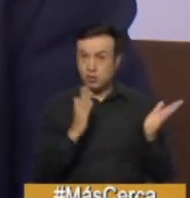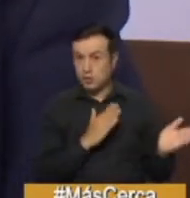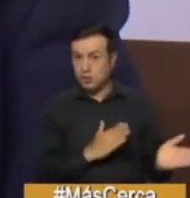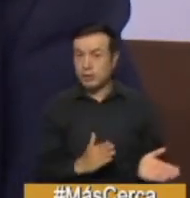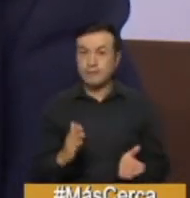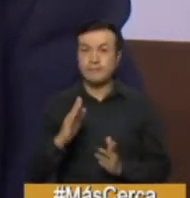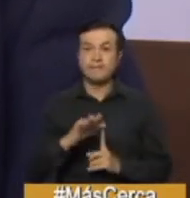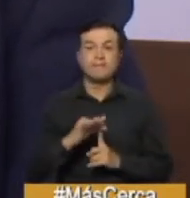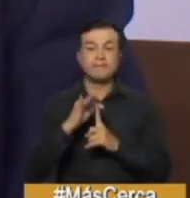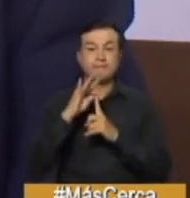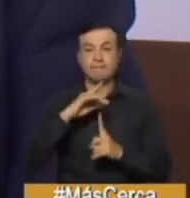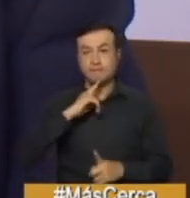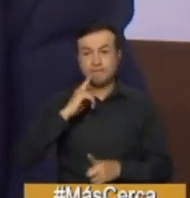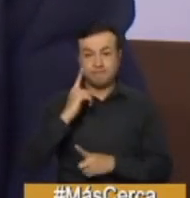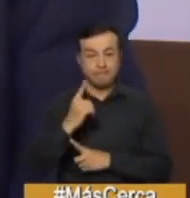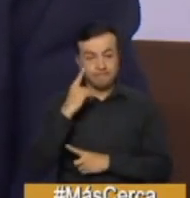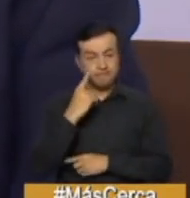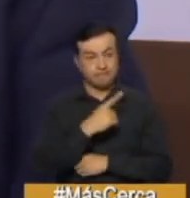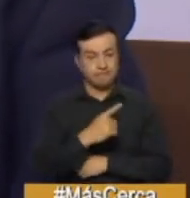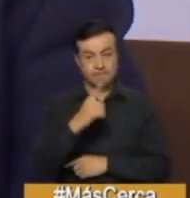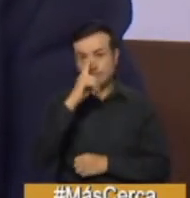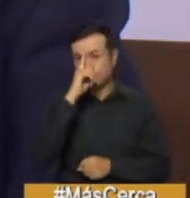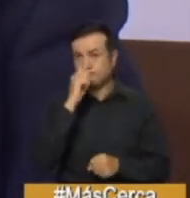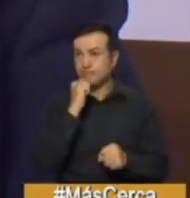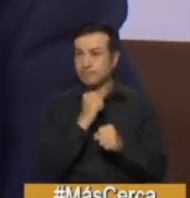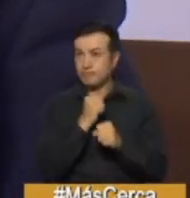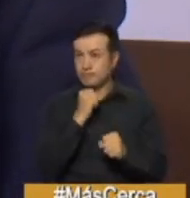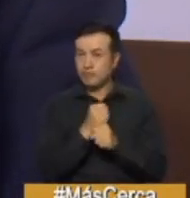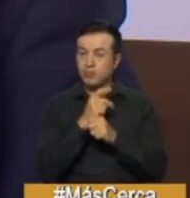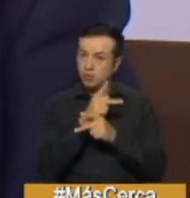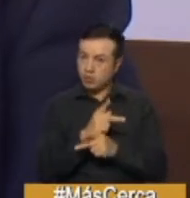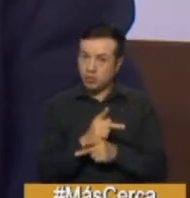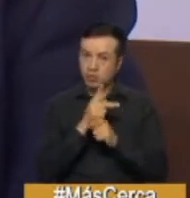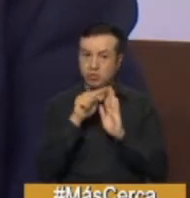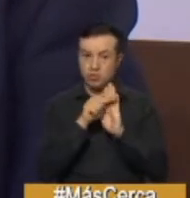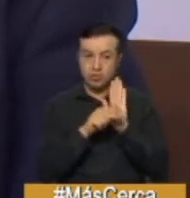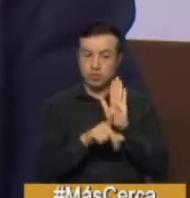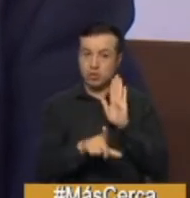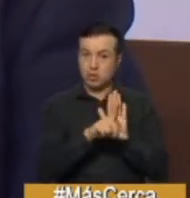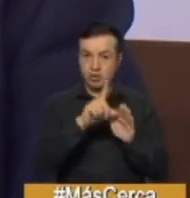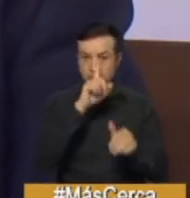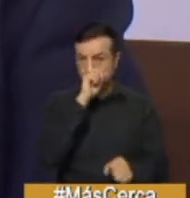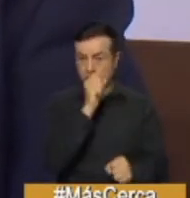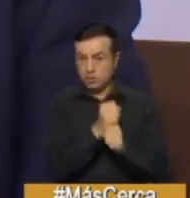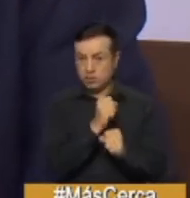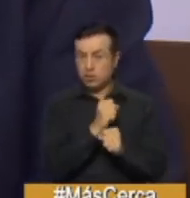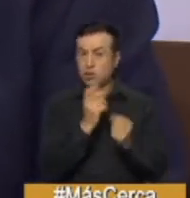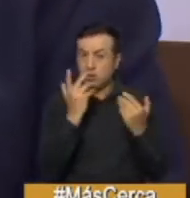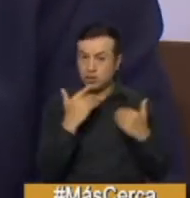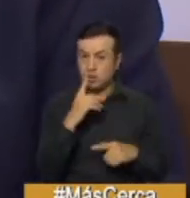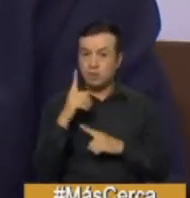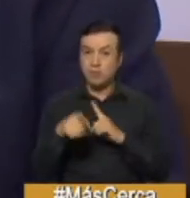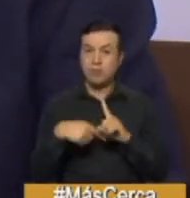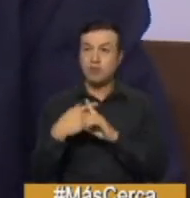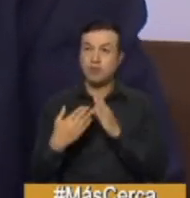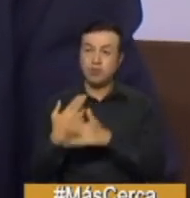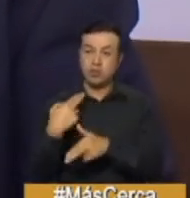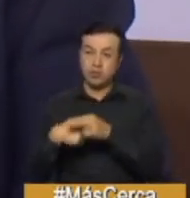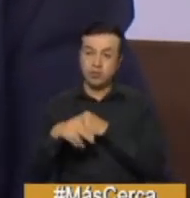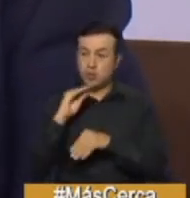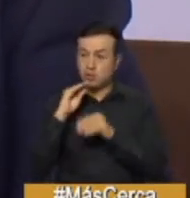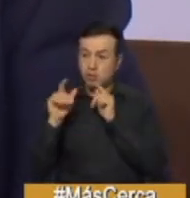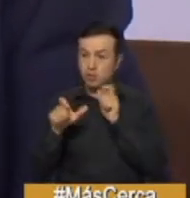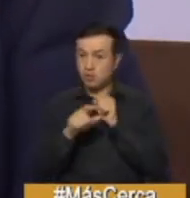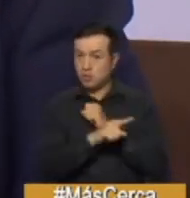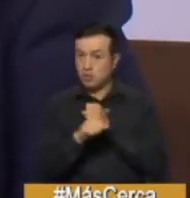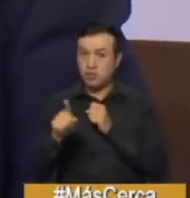característica especial a fin de que el trabajador esté protegido por la norma del código del trabajo la ley de seguridad social y el emprendedor sepa que con esta